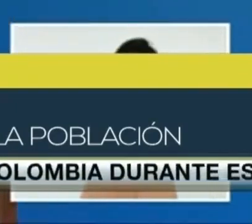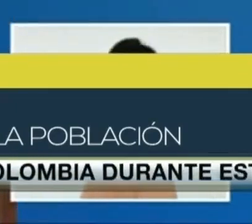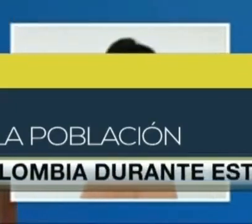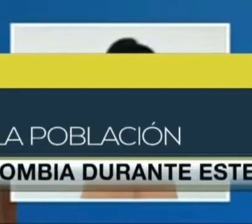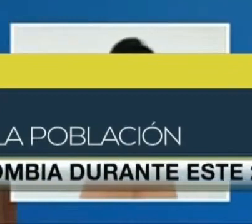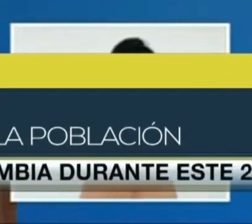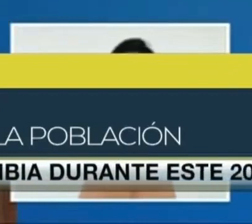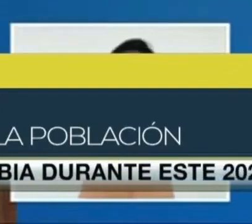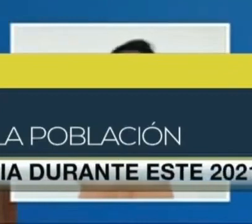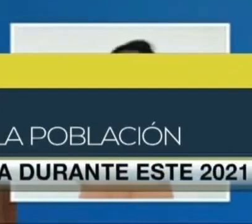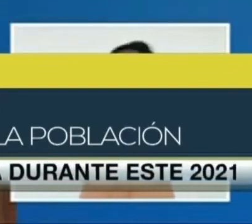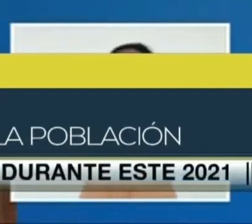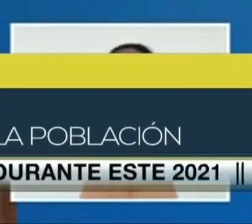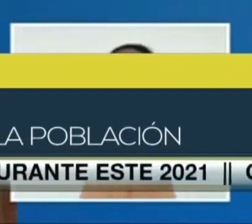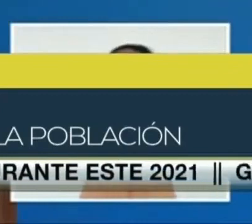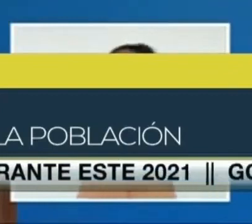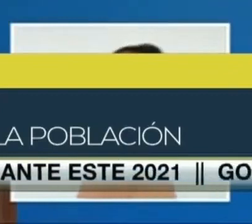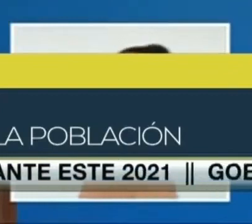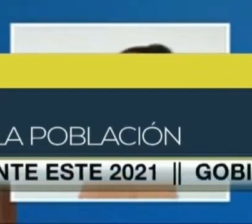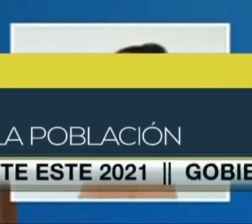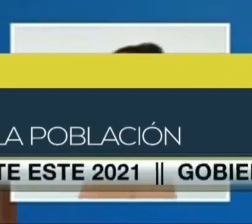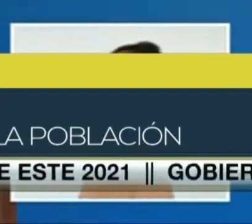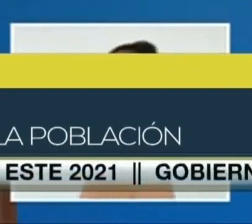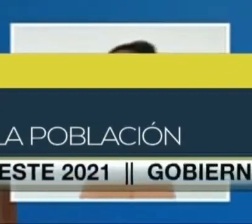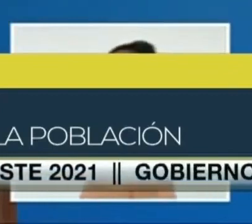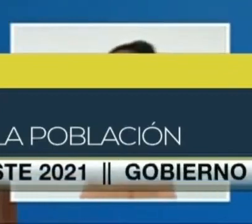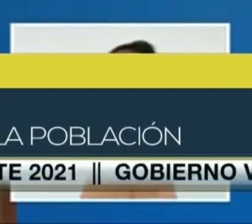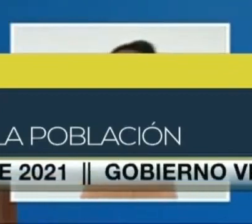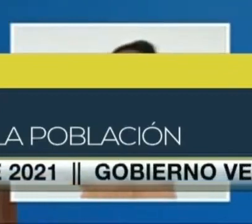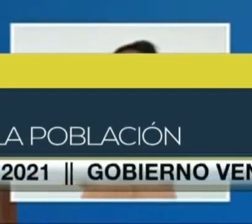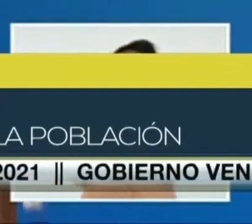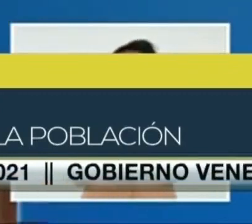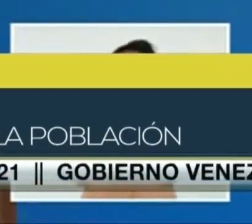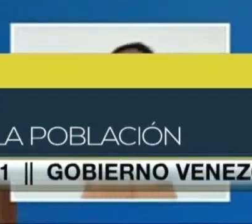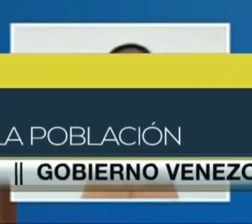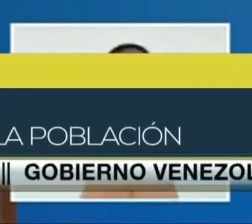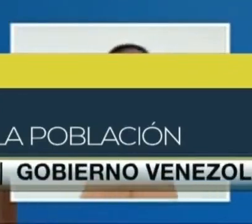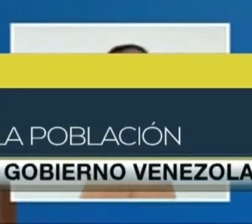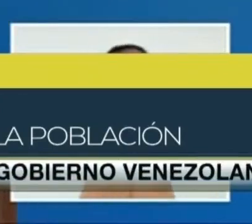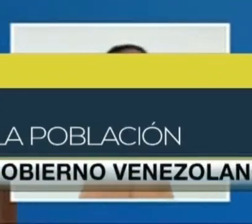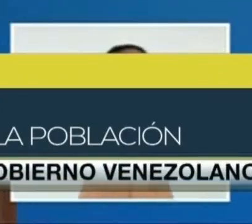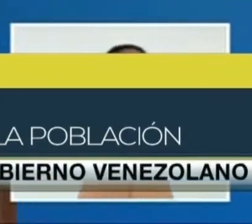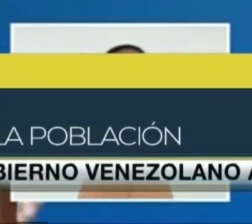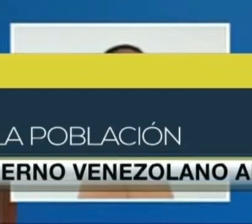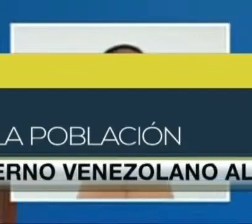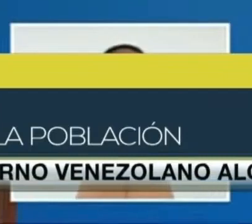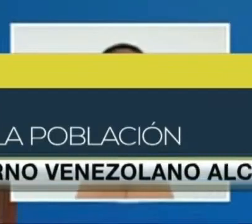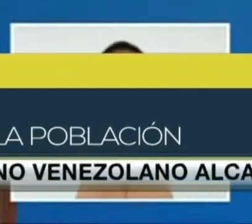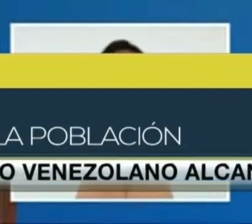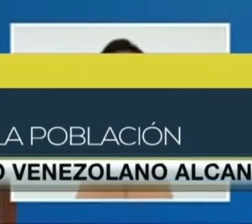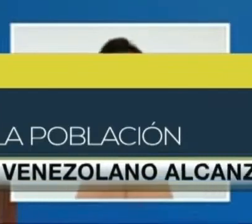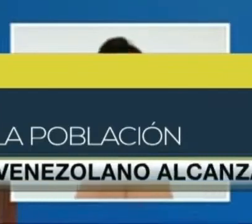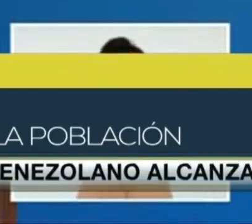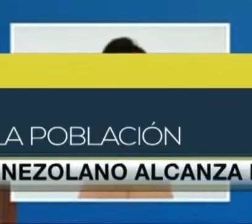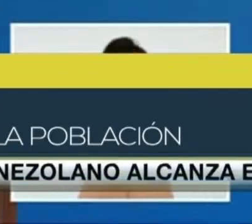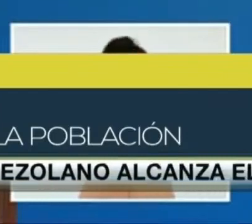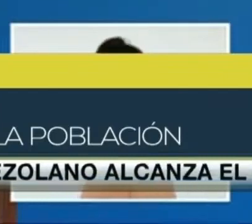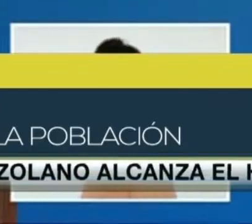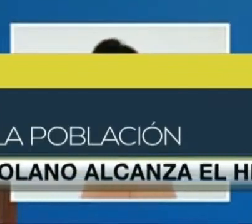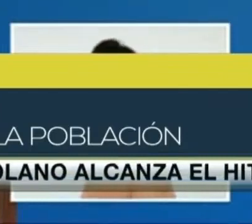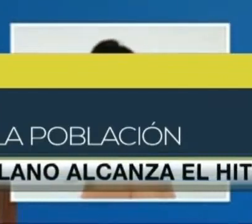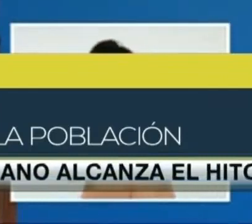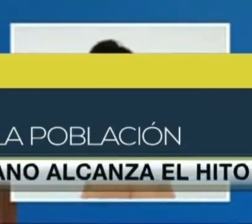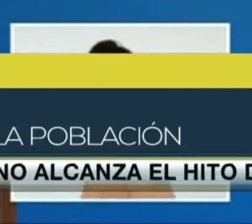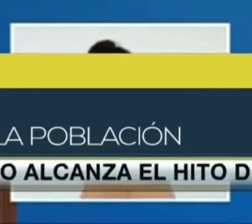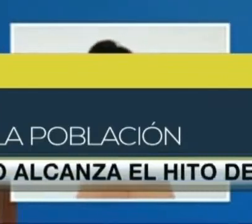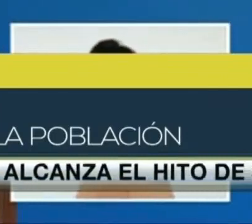y reflexivo en coordinación con expertos. ¿Por qué? Le pregunto. Si se sabe que desde Estados Unidos se